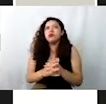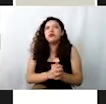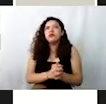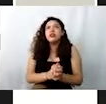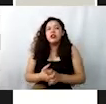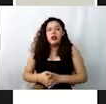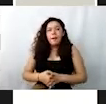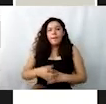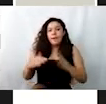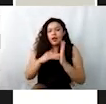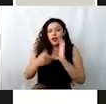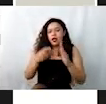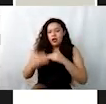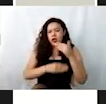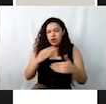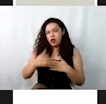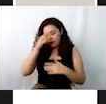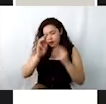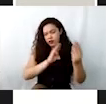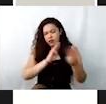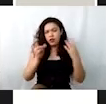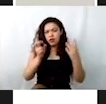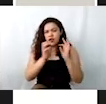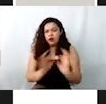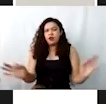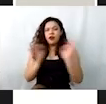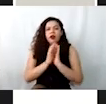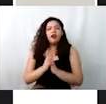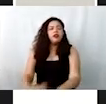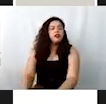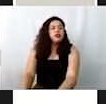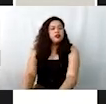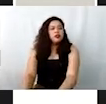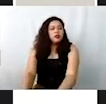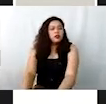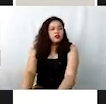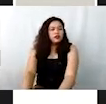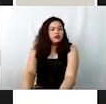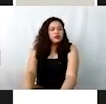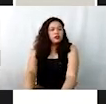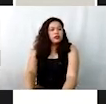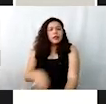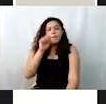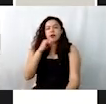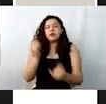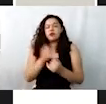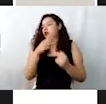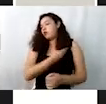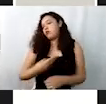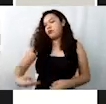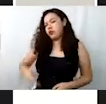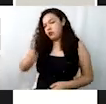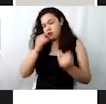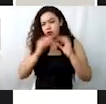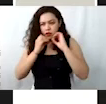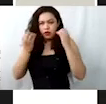procesos a nivel internacional es importante. Así como se lo digo a los municipios, también le digo a las organizaciones de la